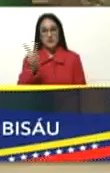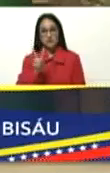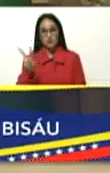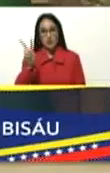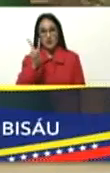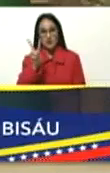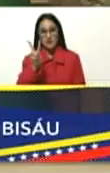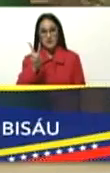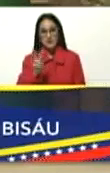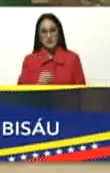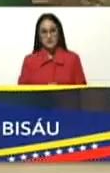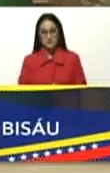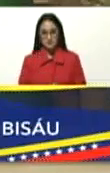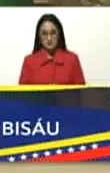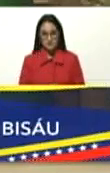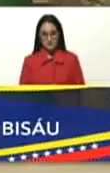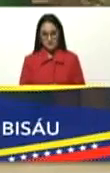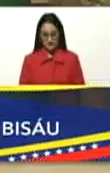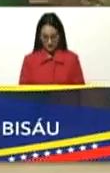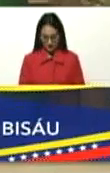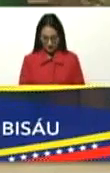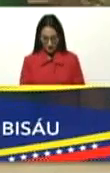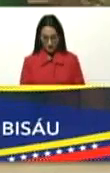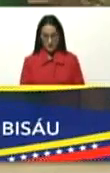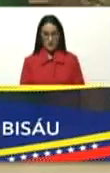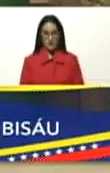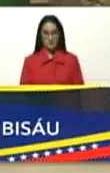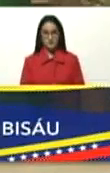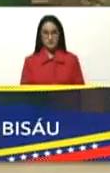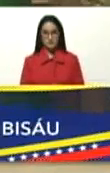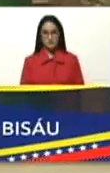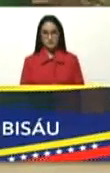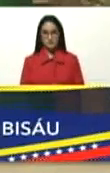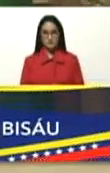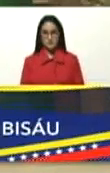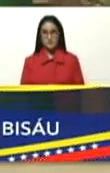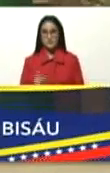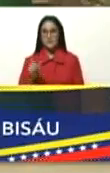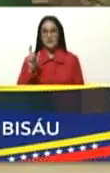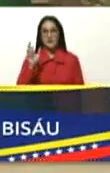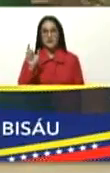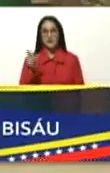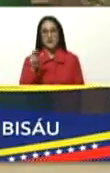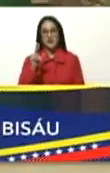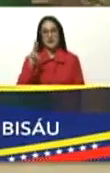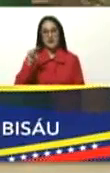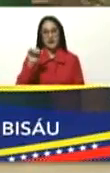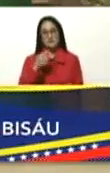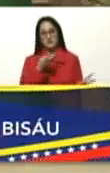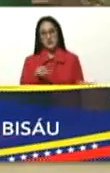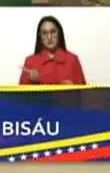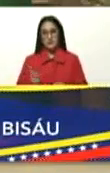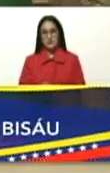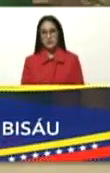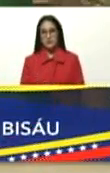Venezuela, general Domingo Forte, en Guinea-Bissau. Bienvenido.